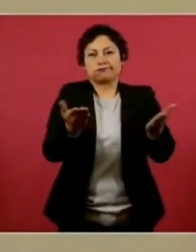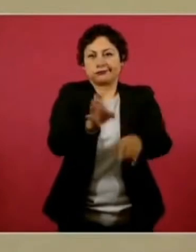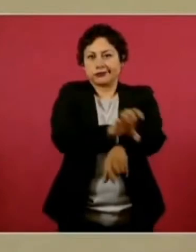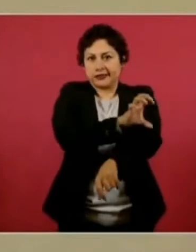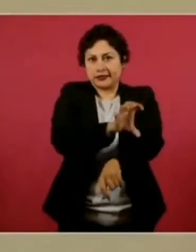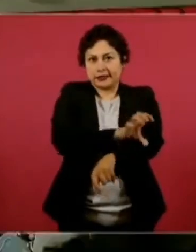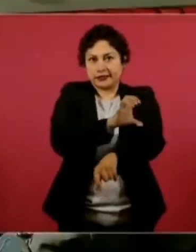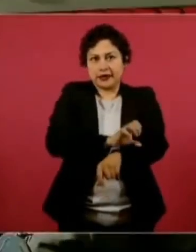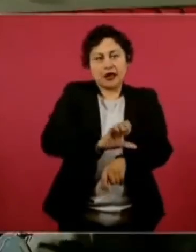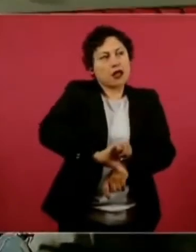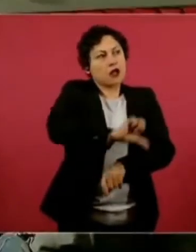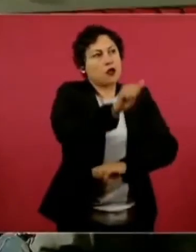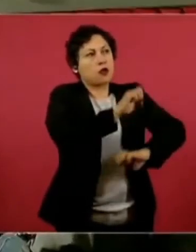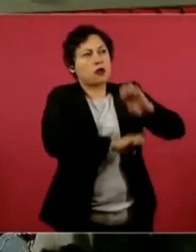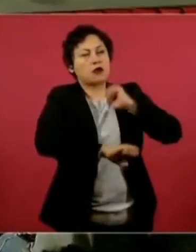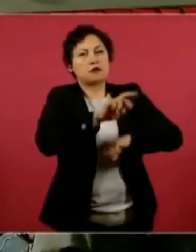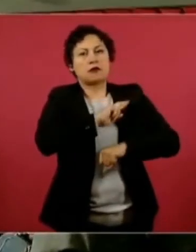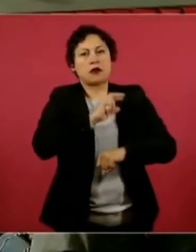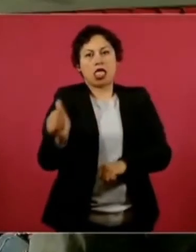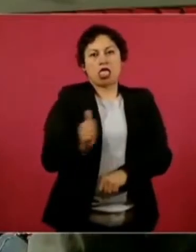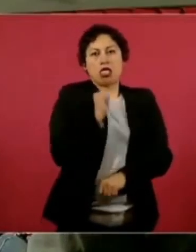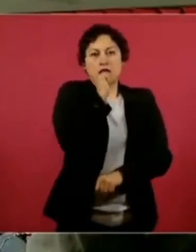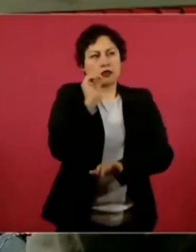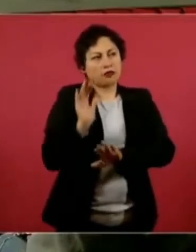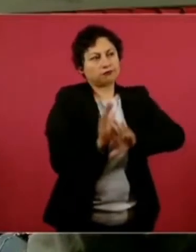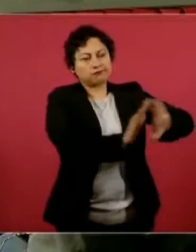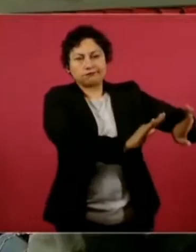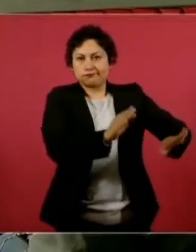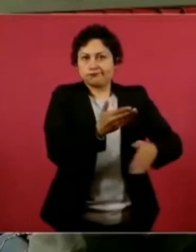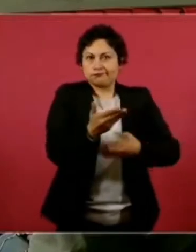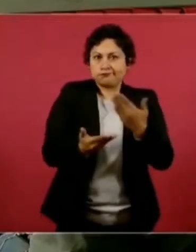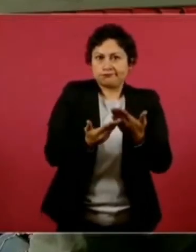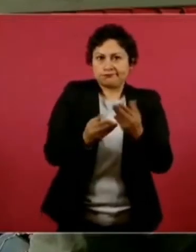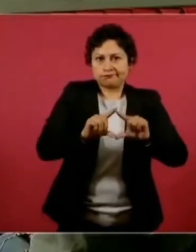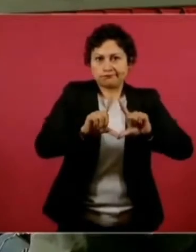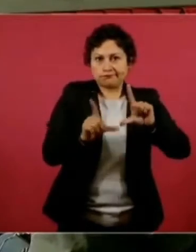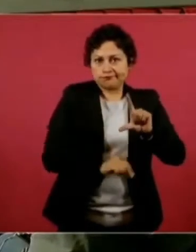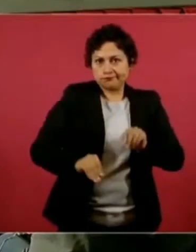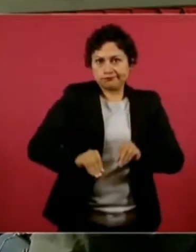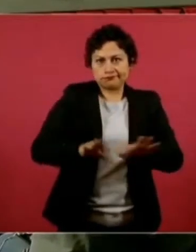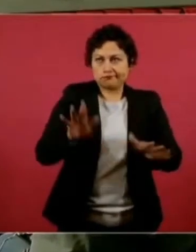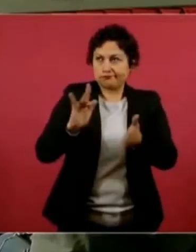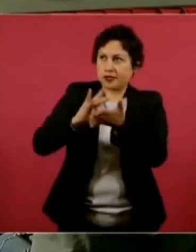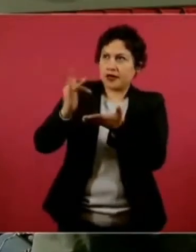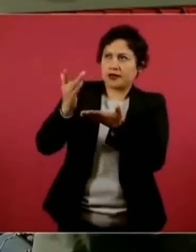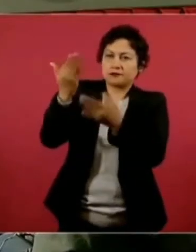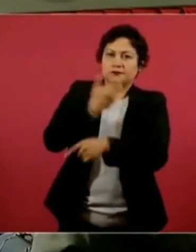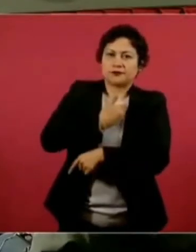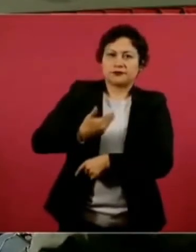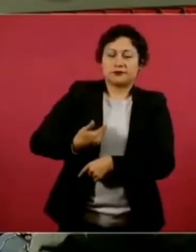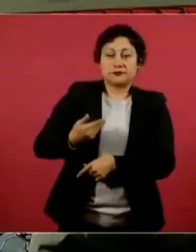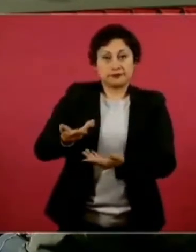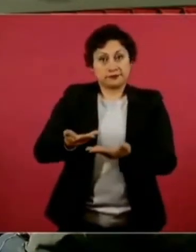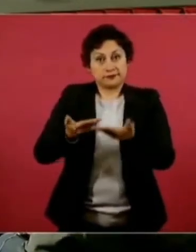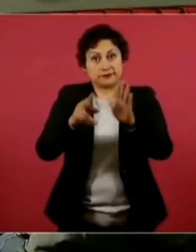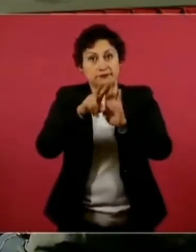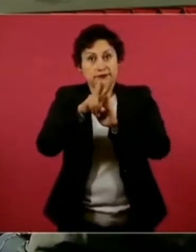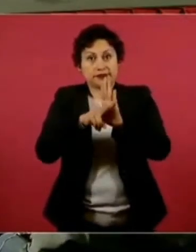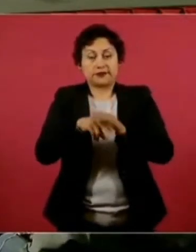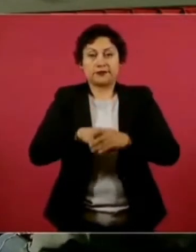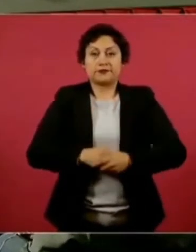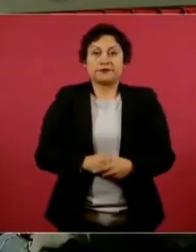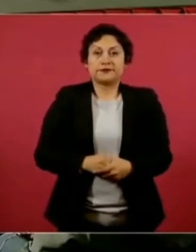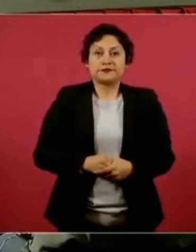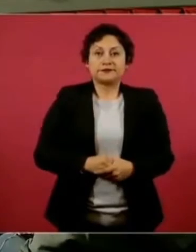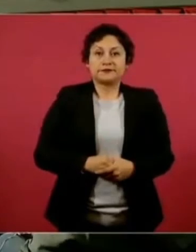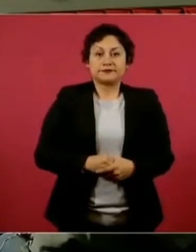esa seguridad energética. Muchísimas gracias, señor presidente. Pasaríamos el video si está de acuerdo, por favor. Rescate de